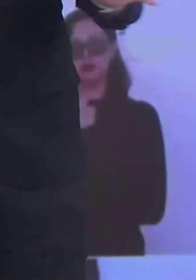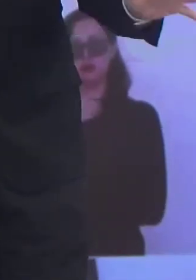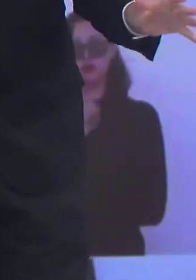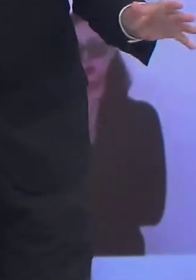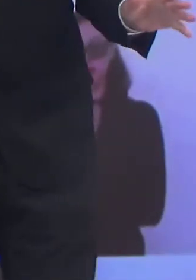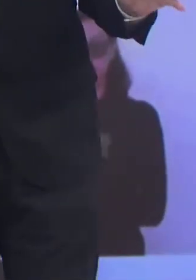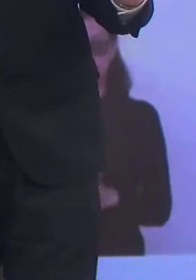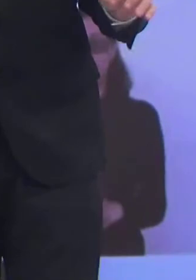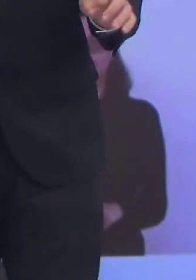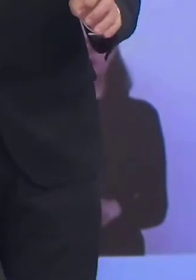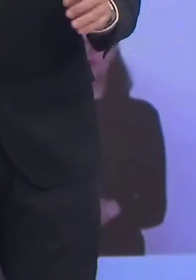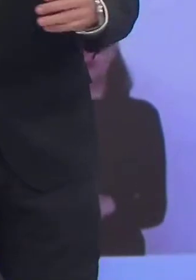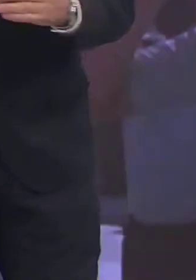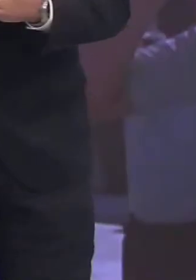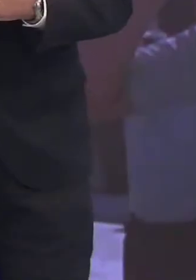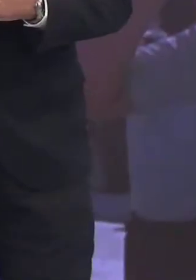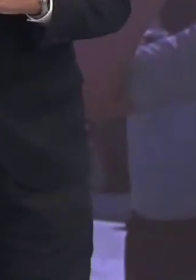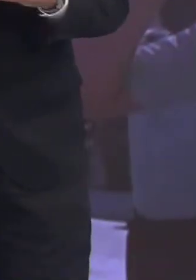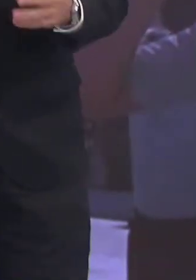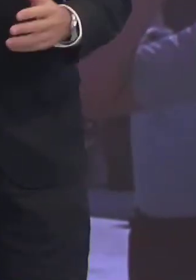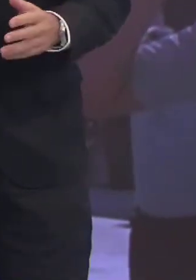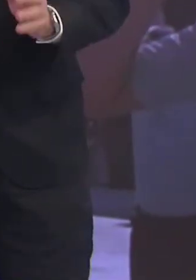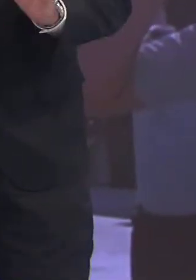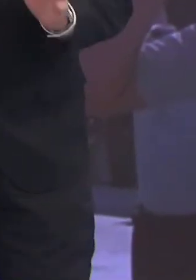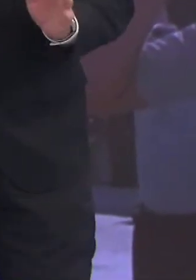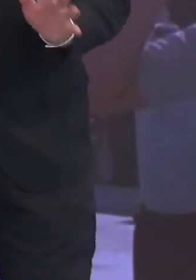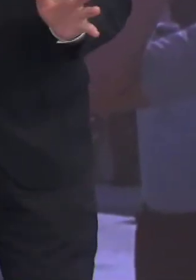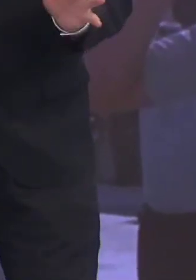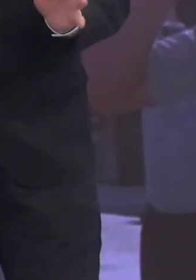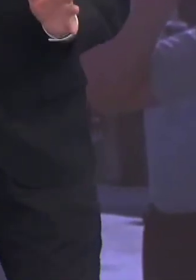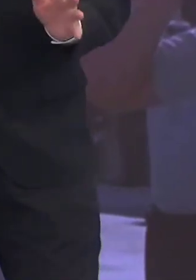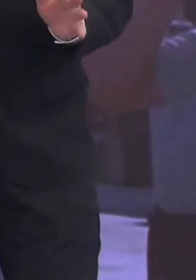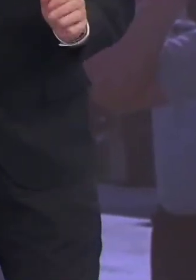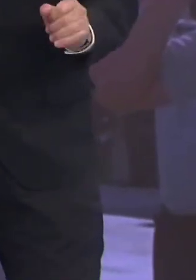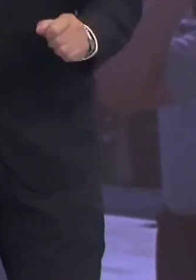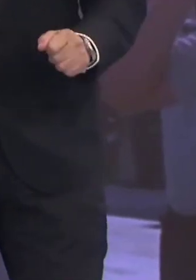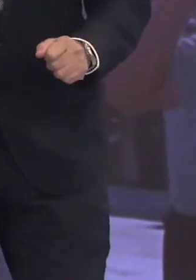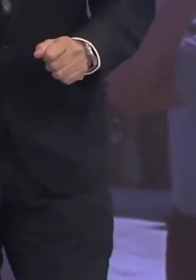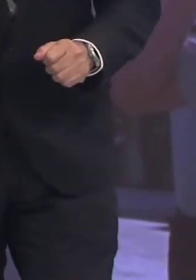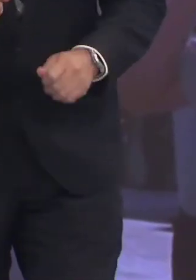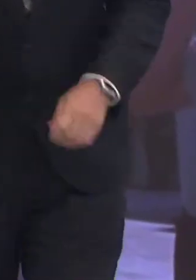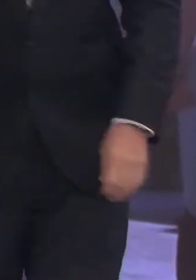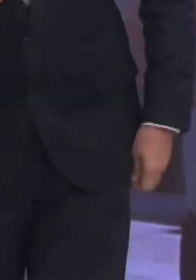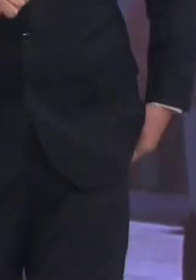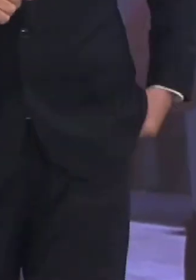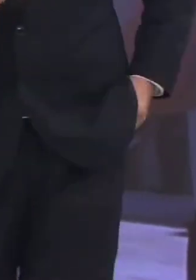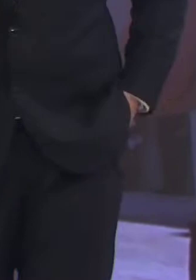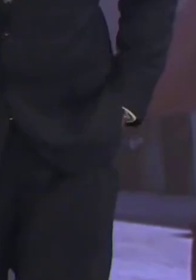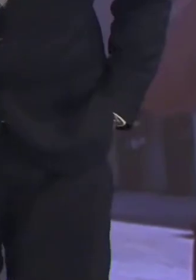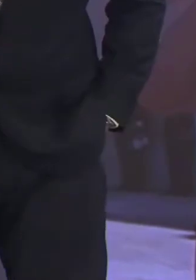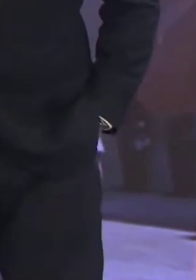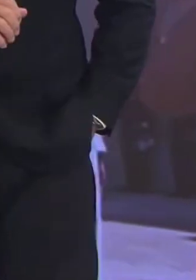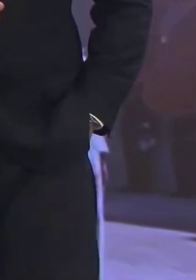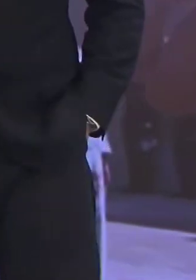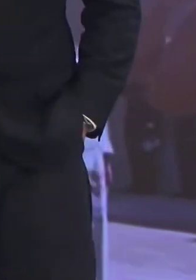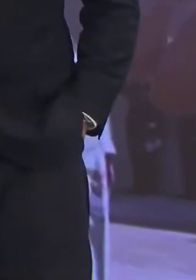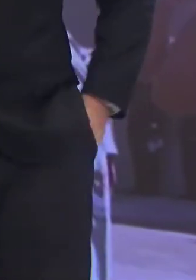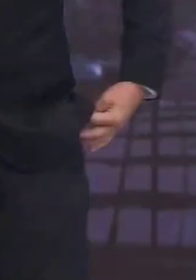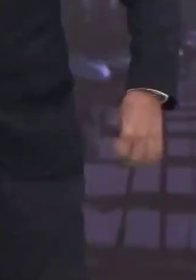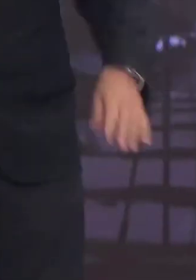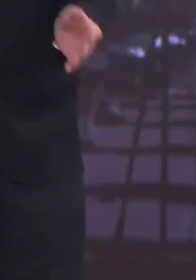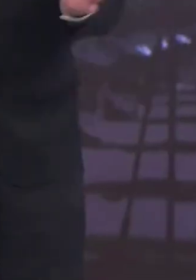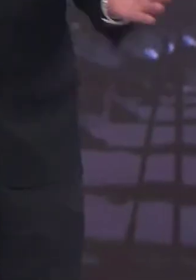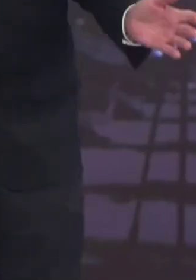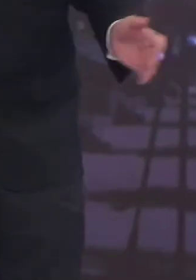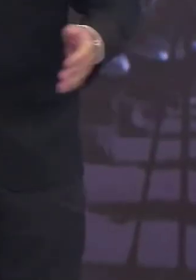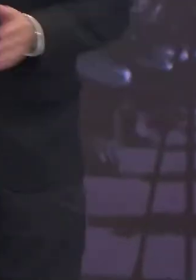déjeme recordarle que se esperaba cuando menos un retraso discusiones más lentas más atemperadas entre